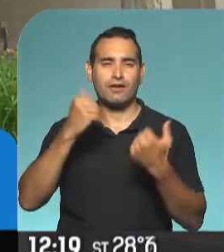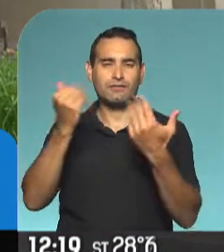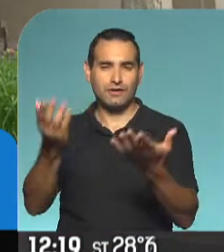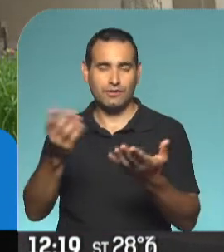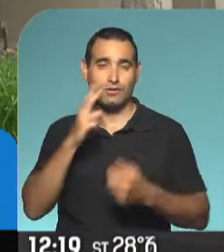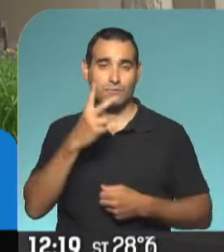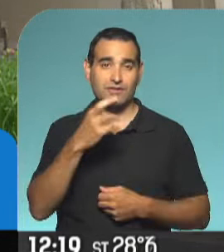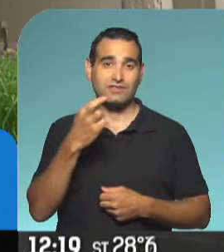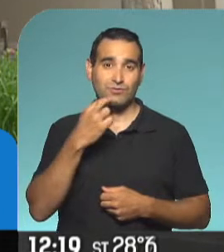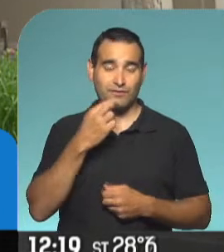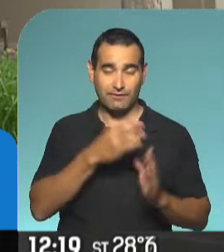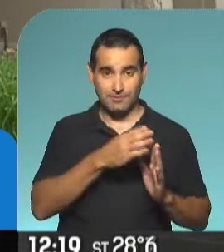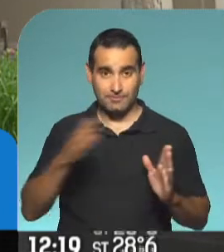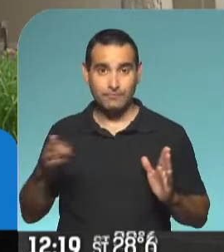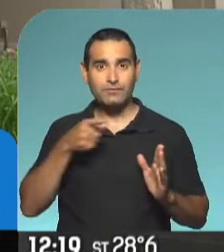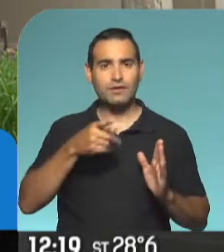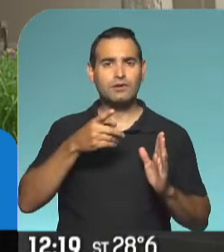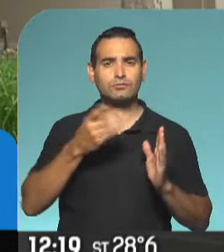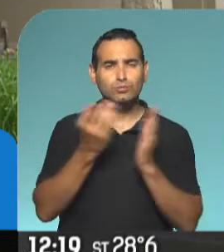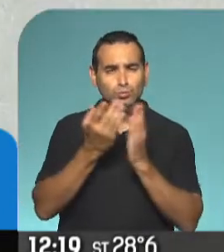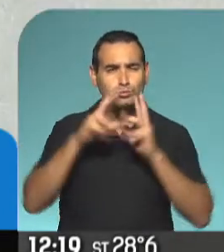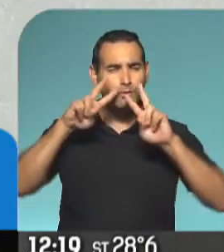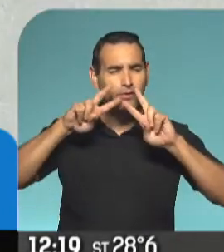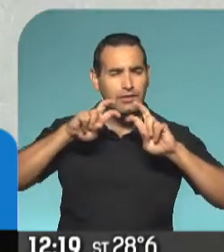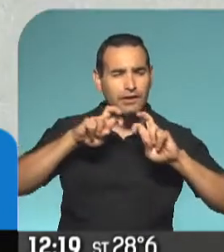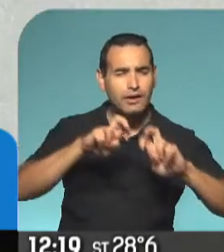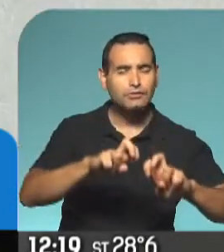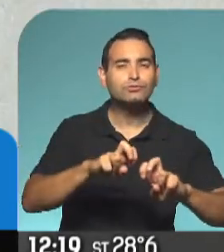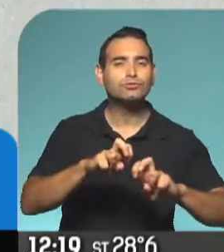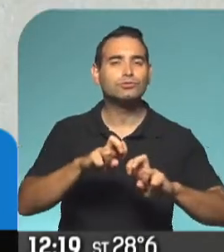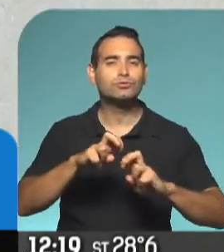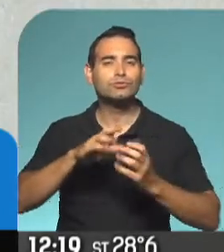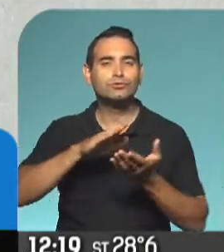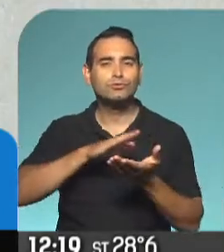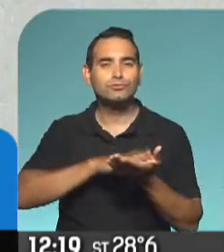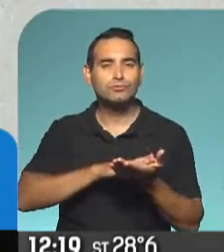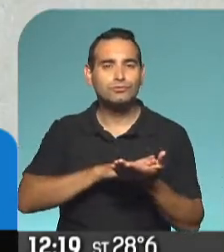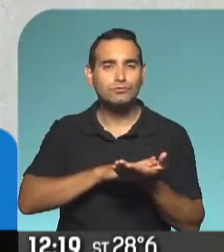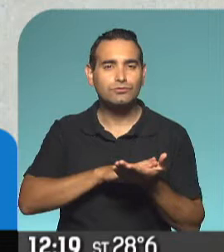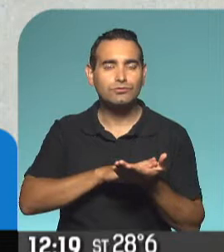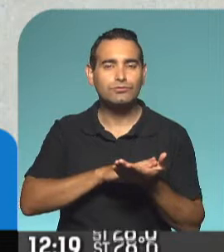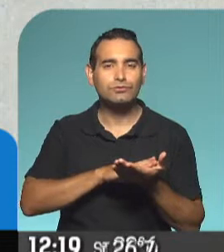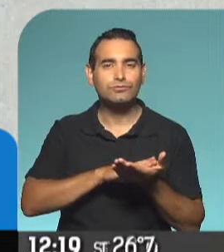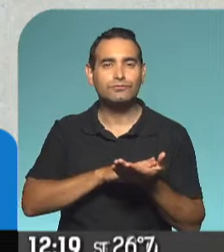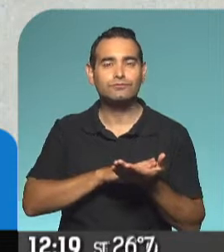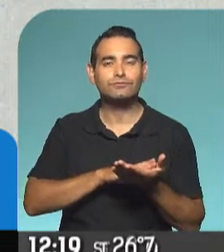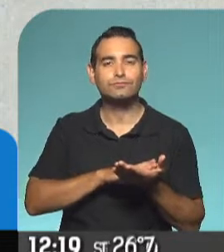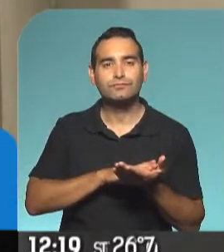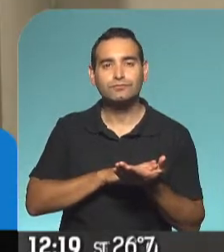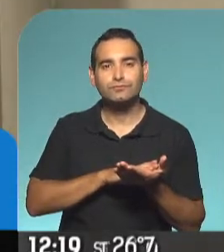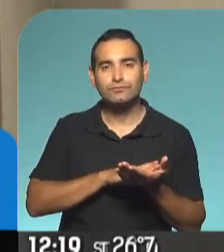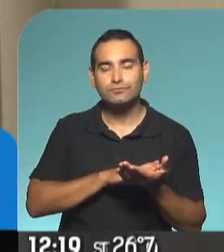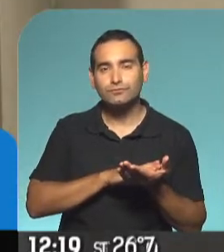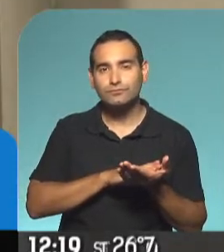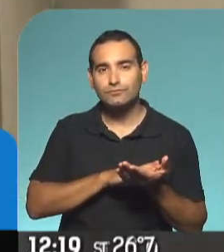2015-2019, haciendo un estudio sobre lo que había sido el comportamiento de lo que